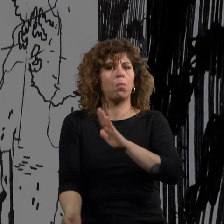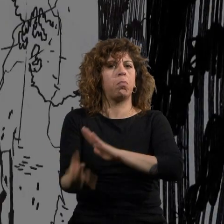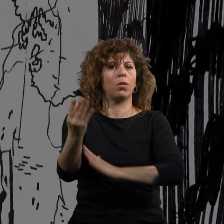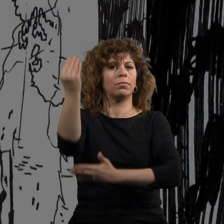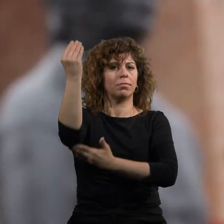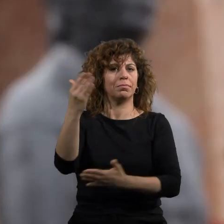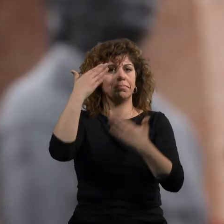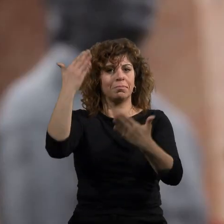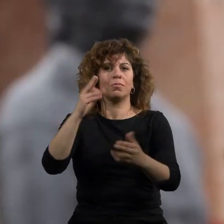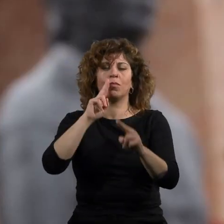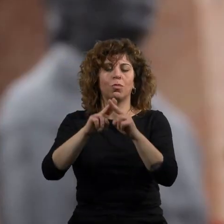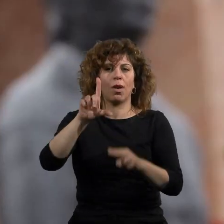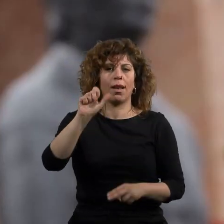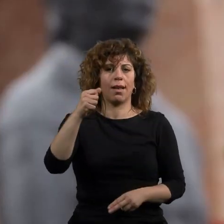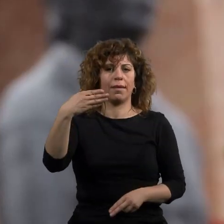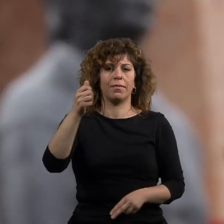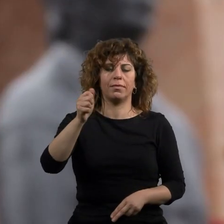memorial La Barranca.